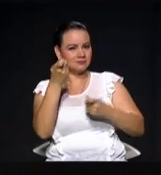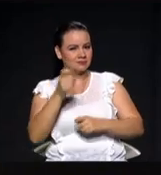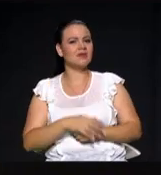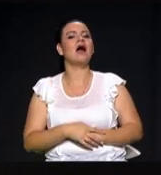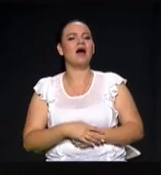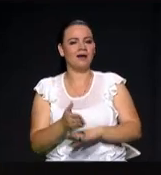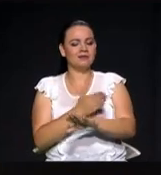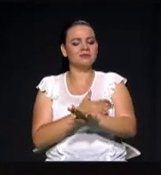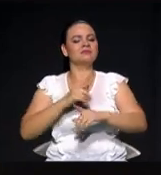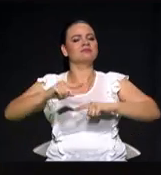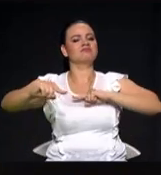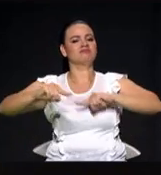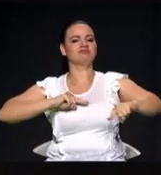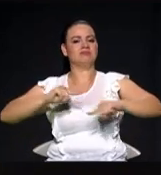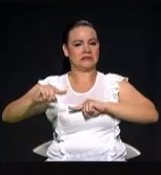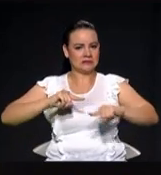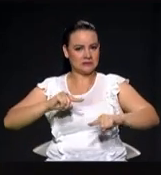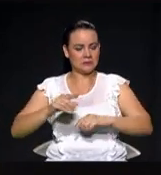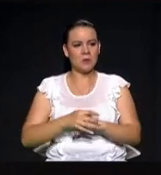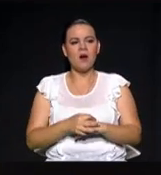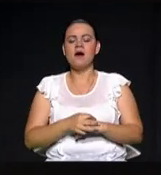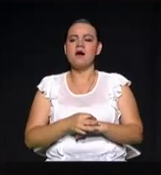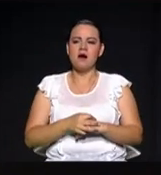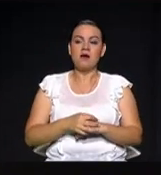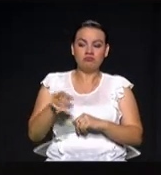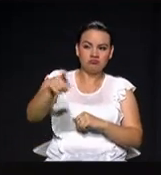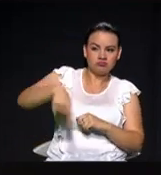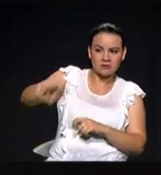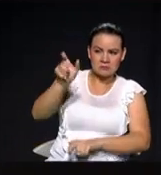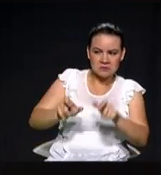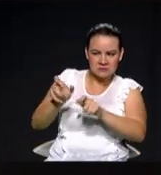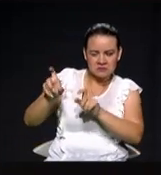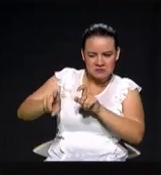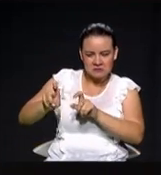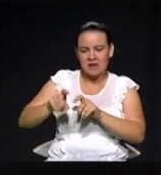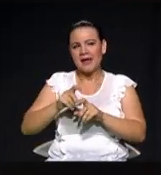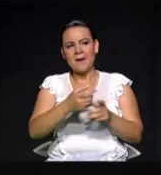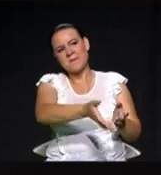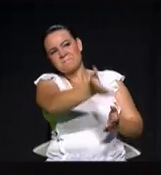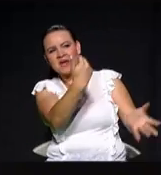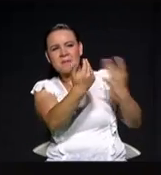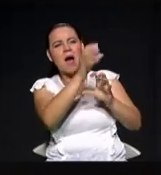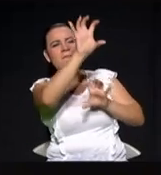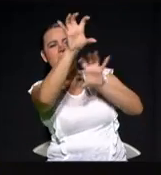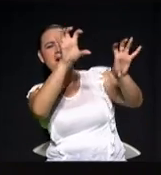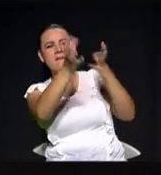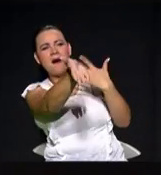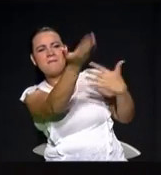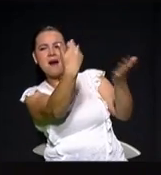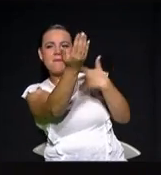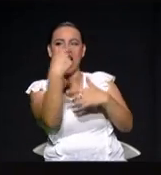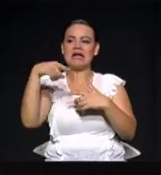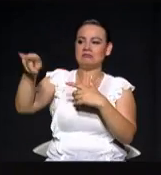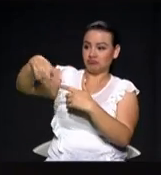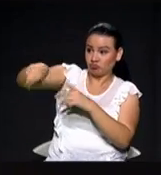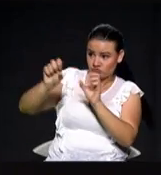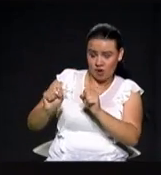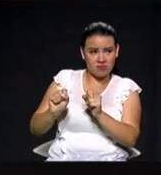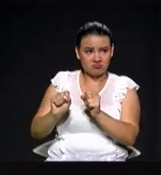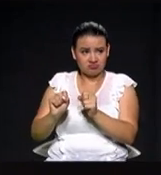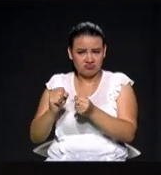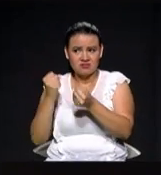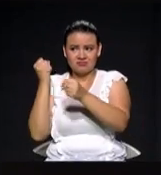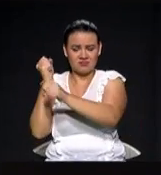empresario una administración que atraiga inversión y que atraiga turismo a medellín como lo hacemos disminuyendo la cantidad de trámites que existen